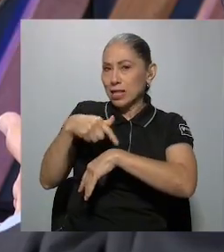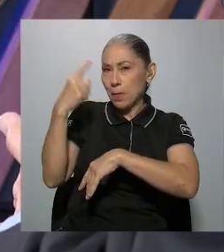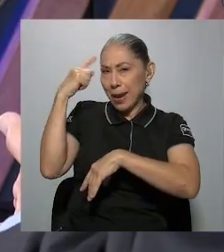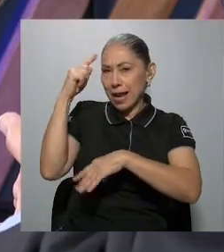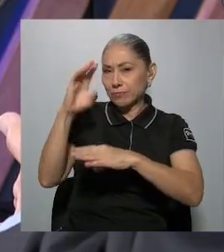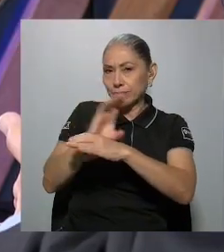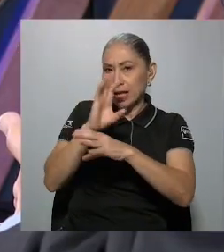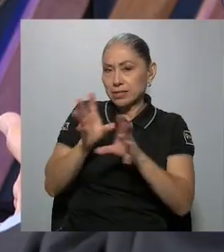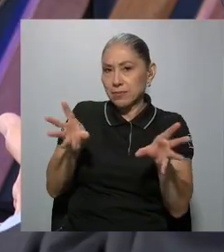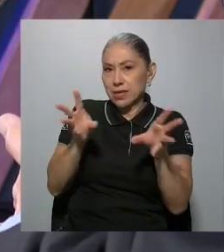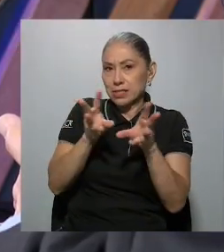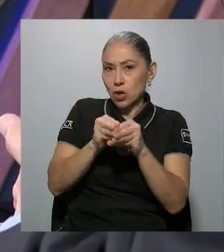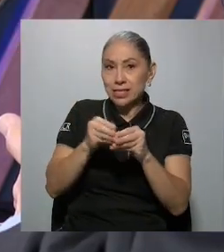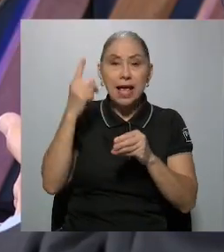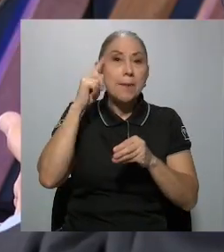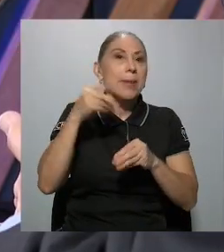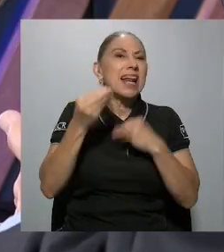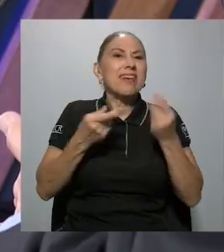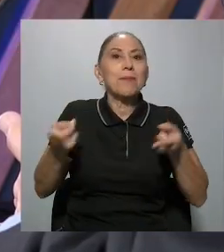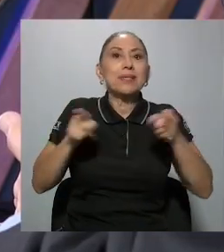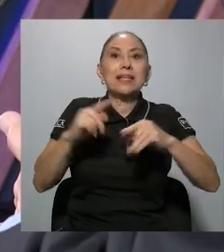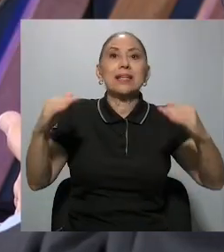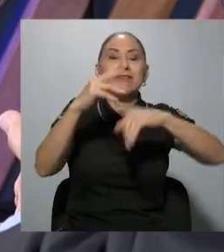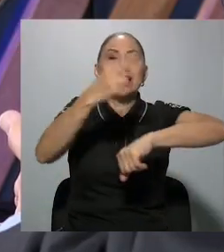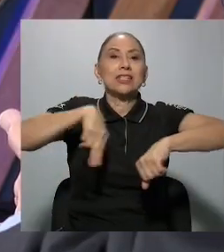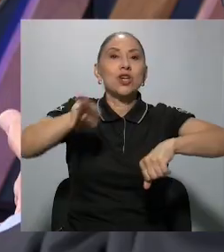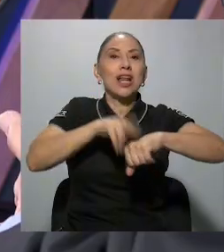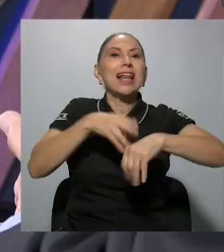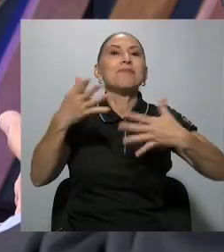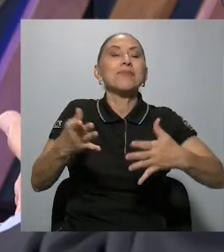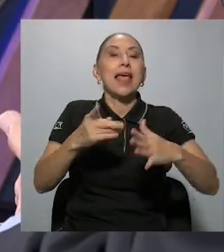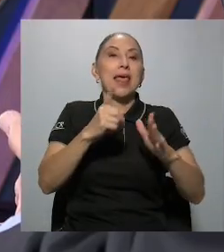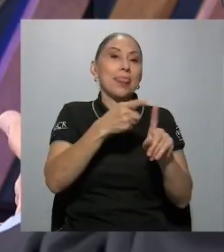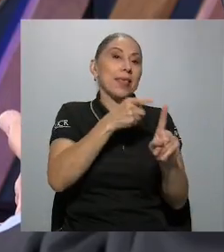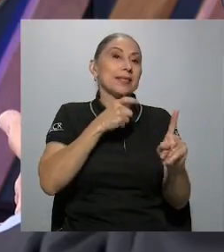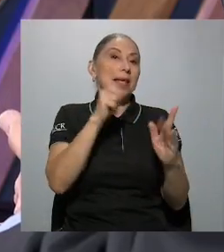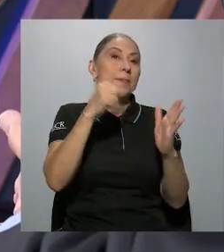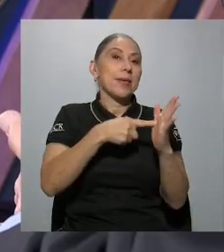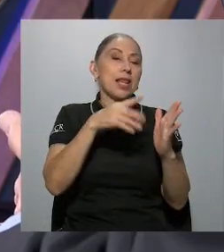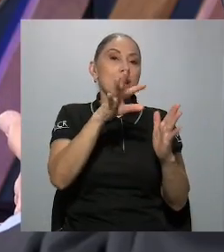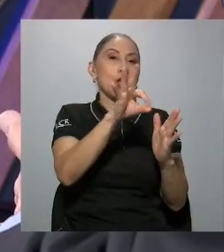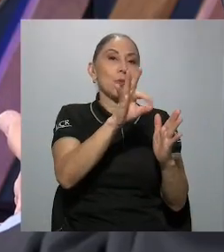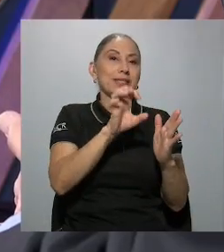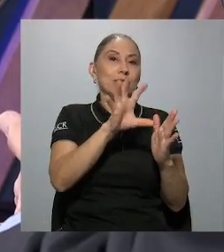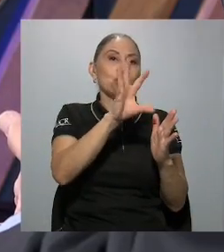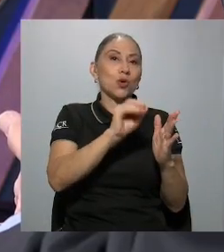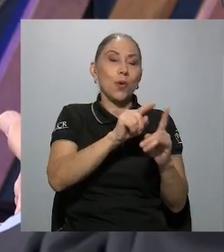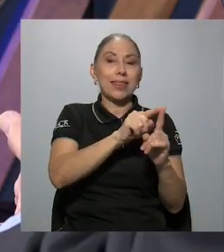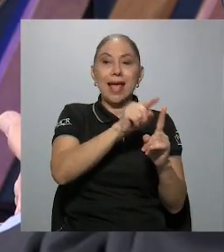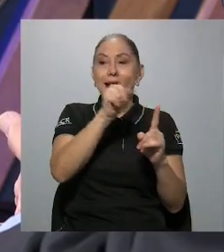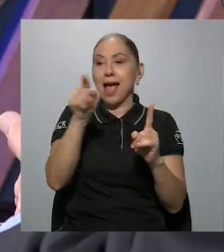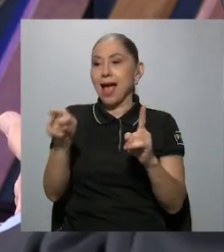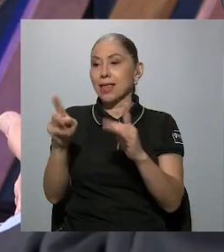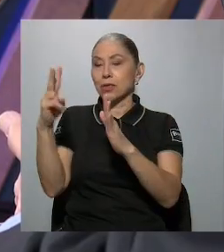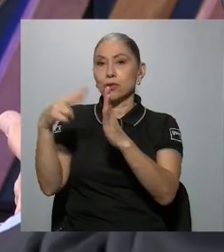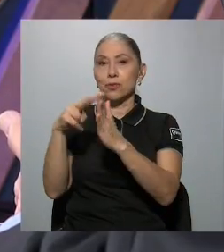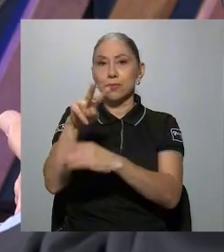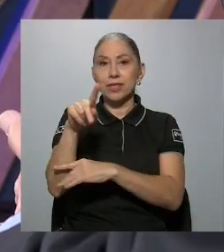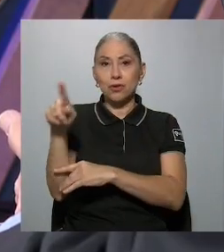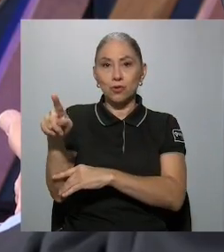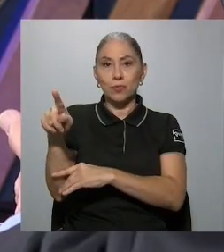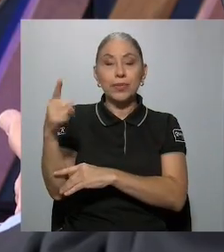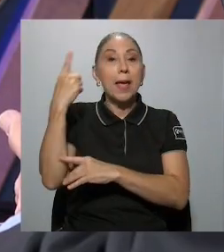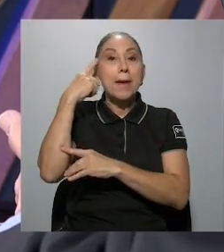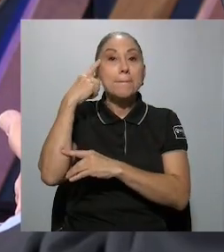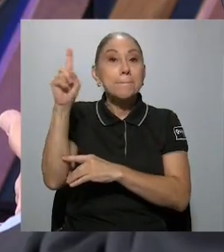periodo de estimaciones. Para las proyecciones nacionales, este periodo abarca de 1950 al